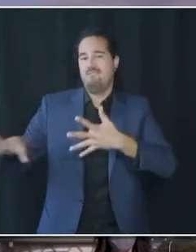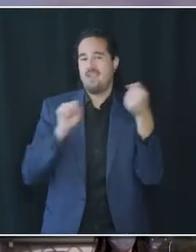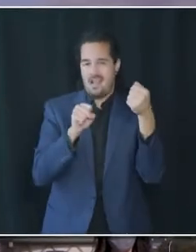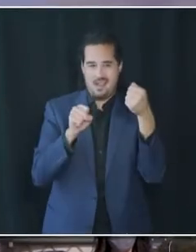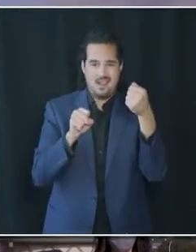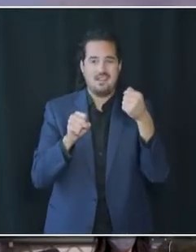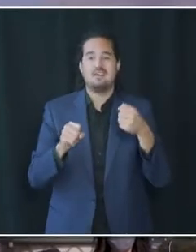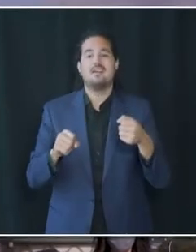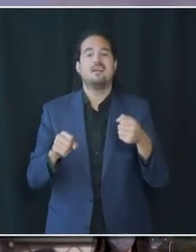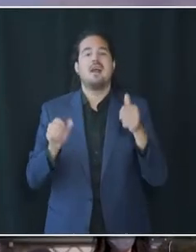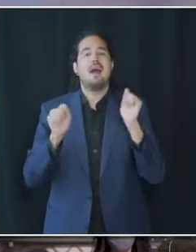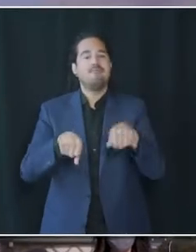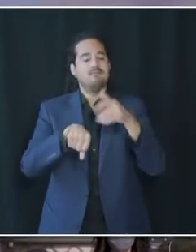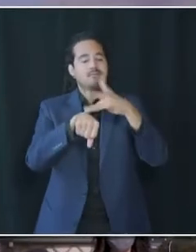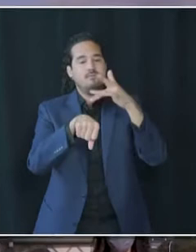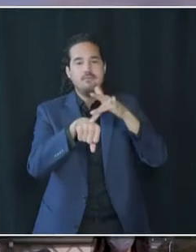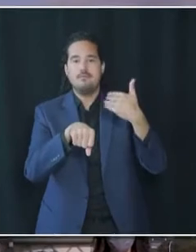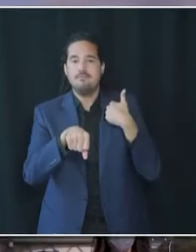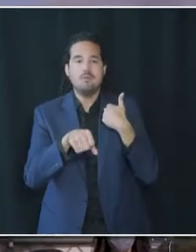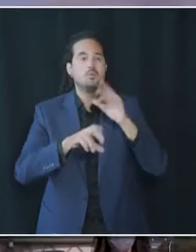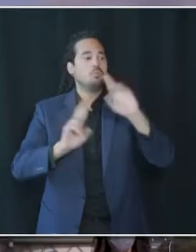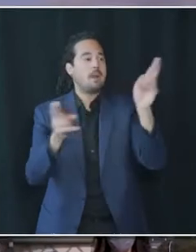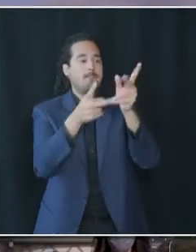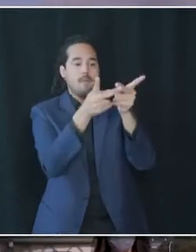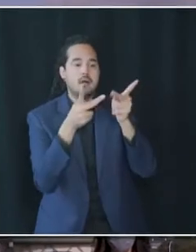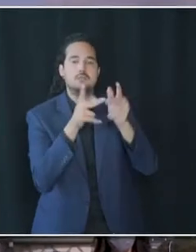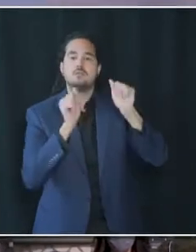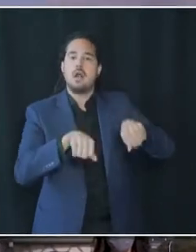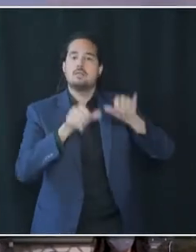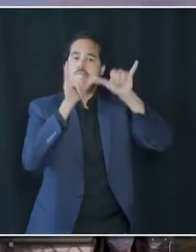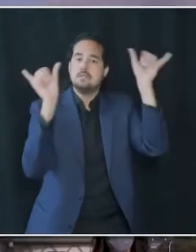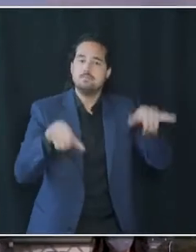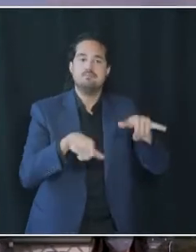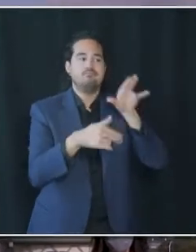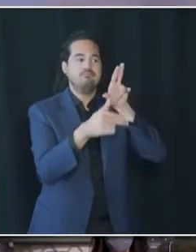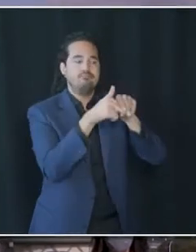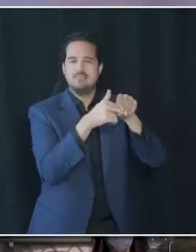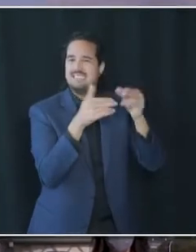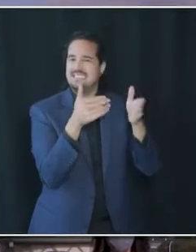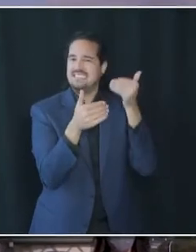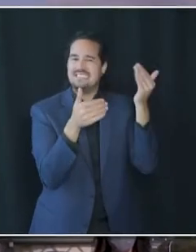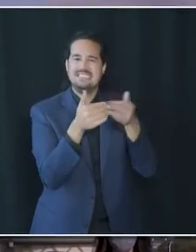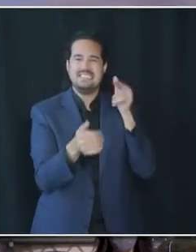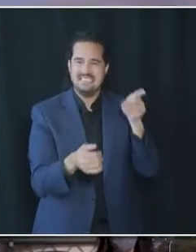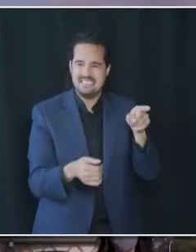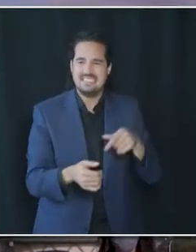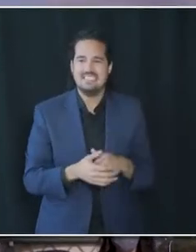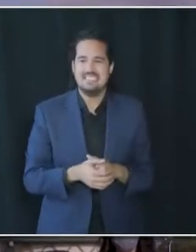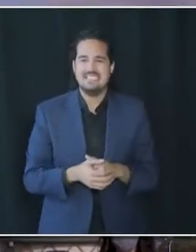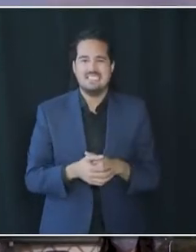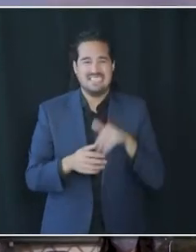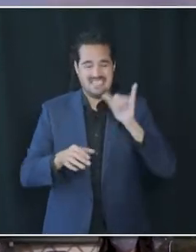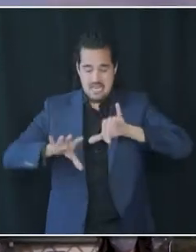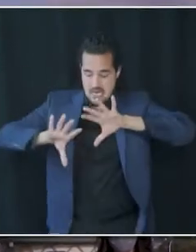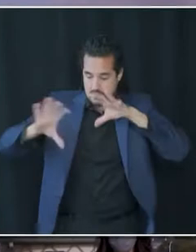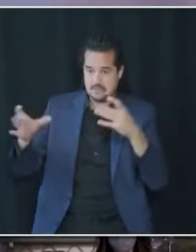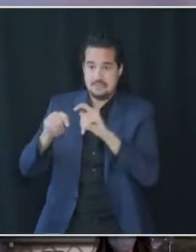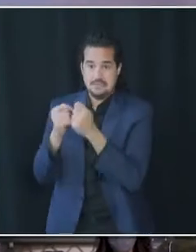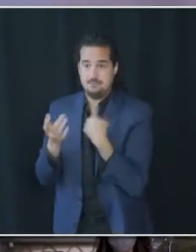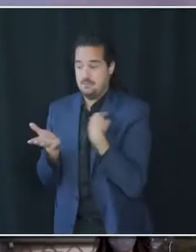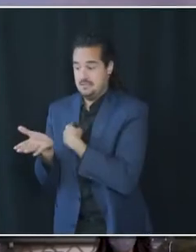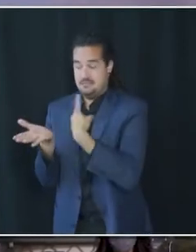que buscábamos y por eso es que el equipo recomendó esta sociedad con ellos y yo estuve de acuerdo